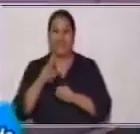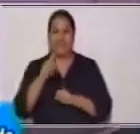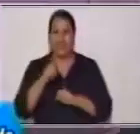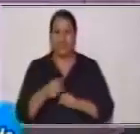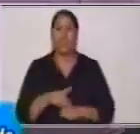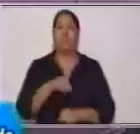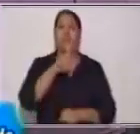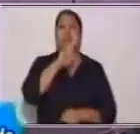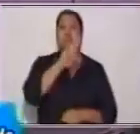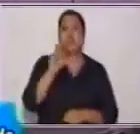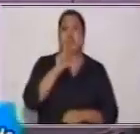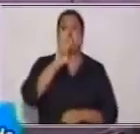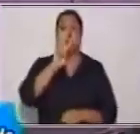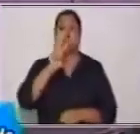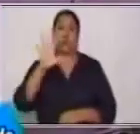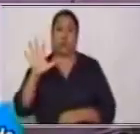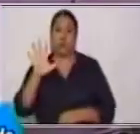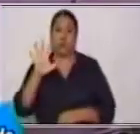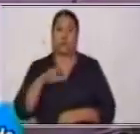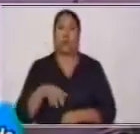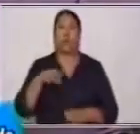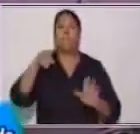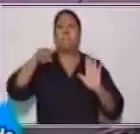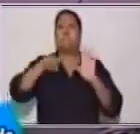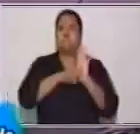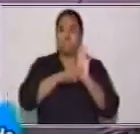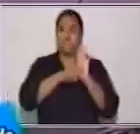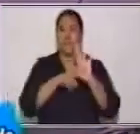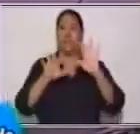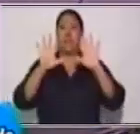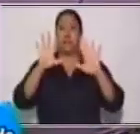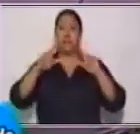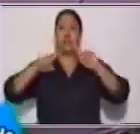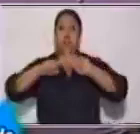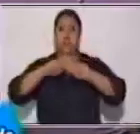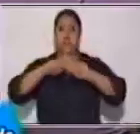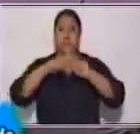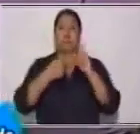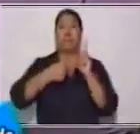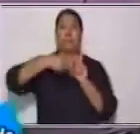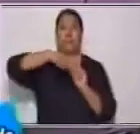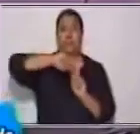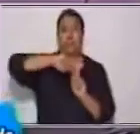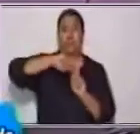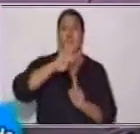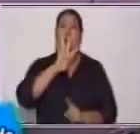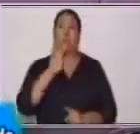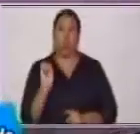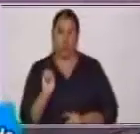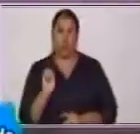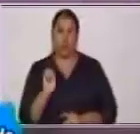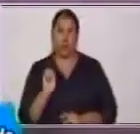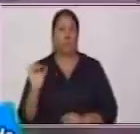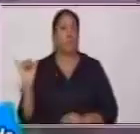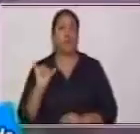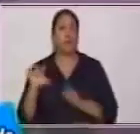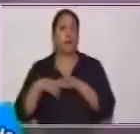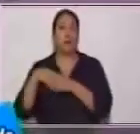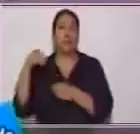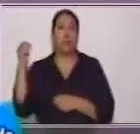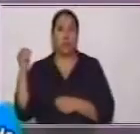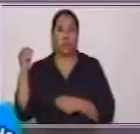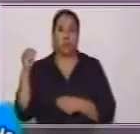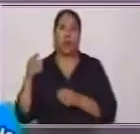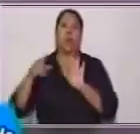135, menos 10x, más 40, va a ser igual